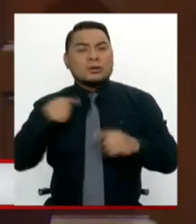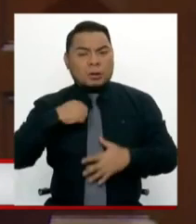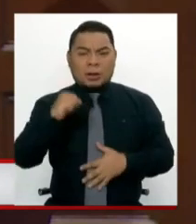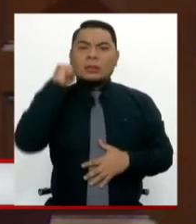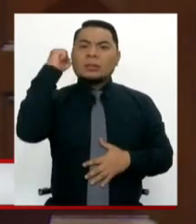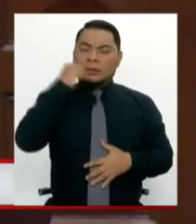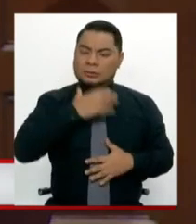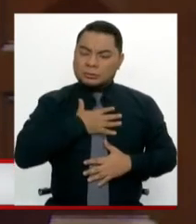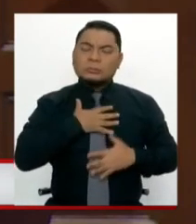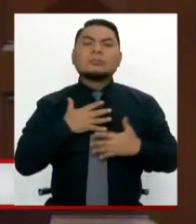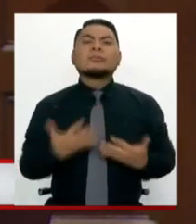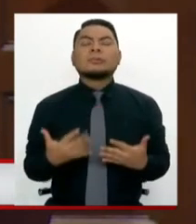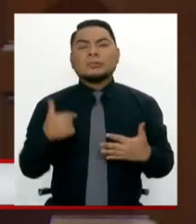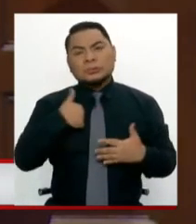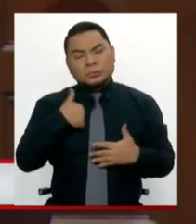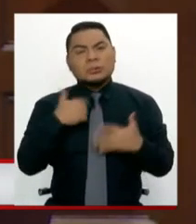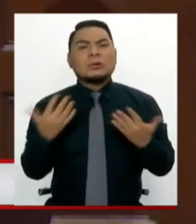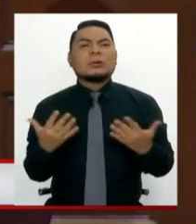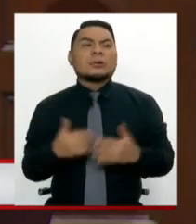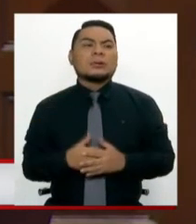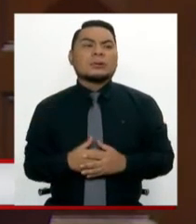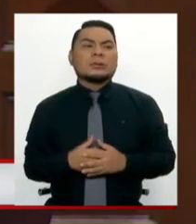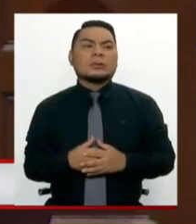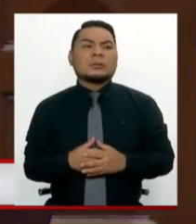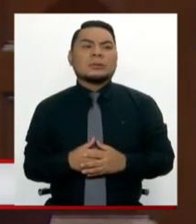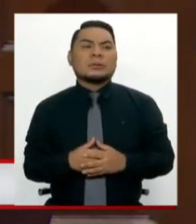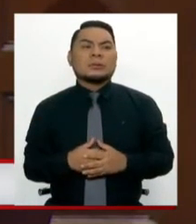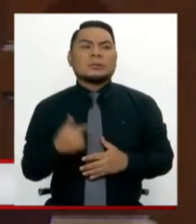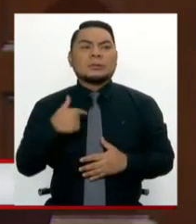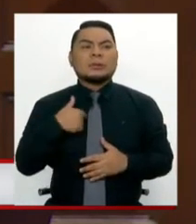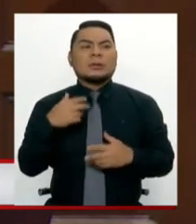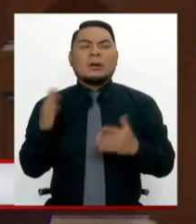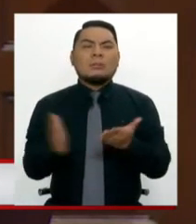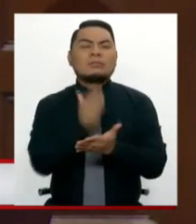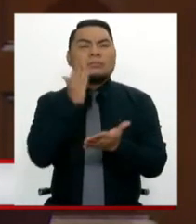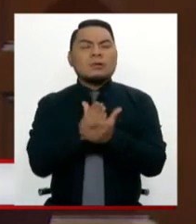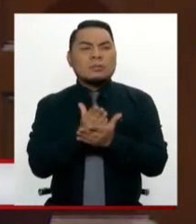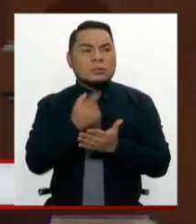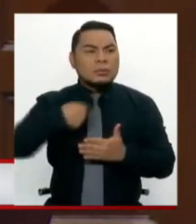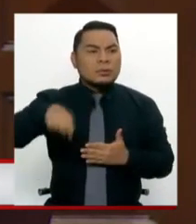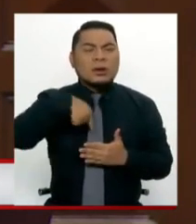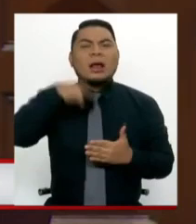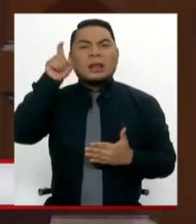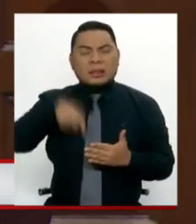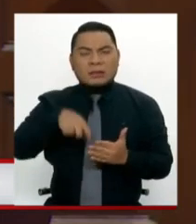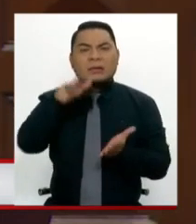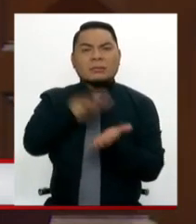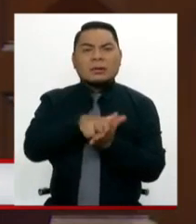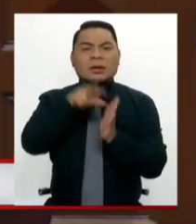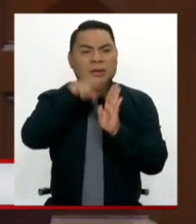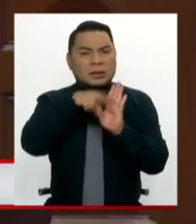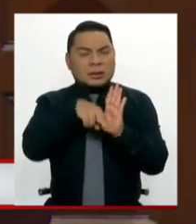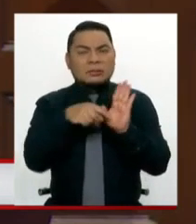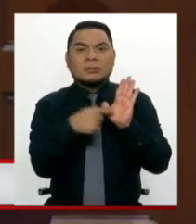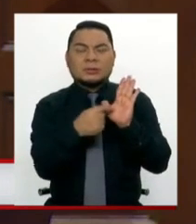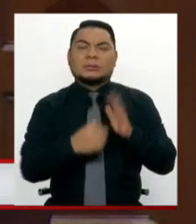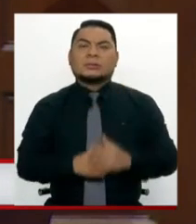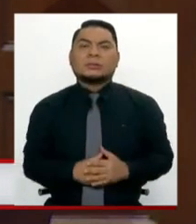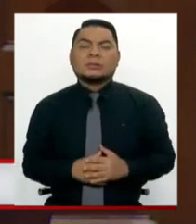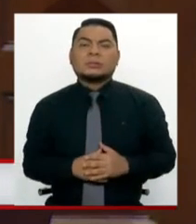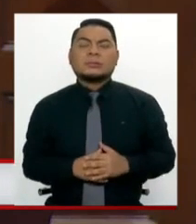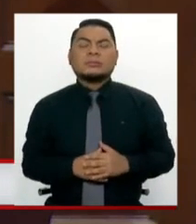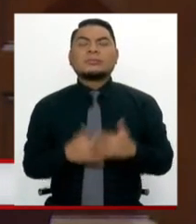derecho que problemas nuestra y que tenemos que probar nuestra inocencia.